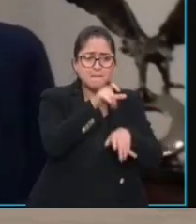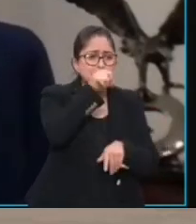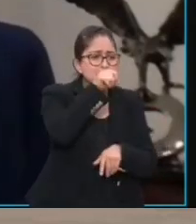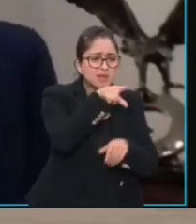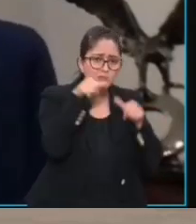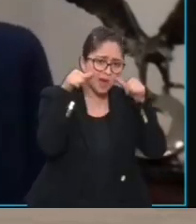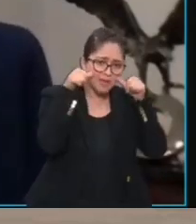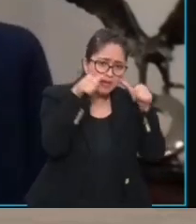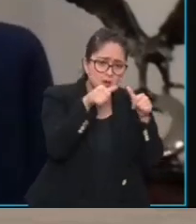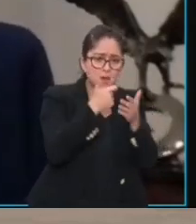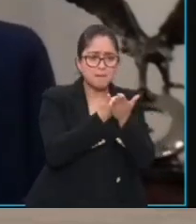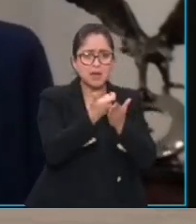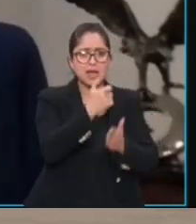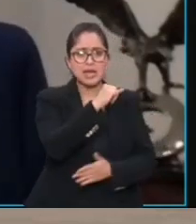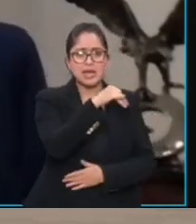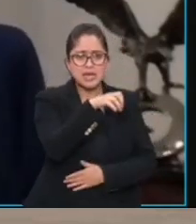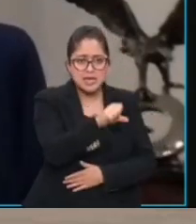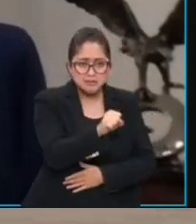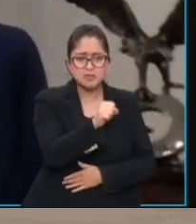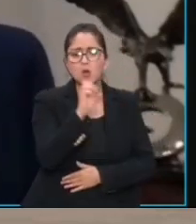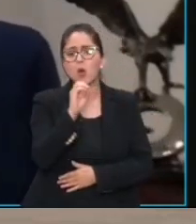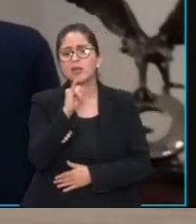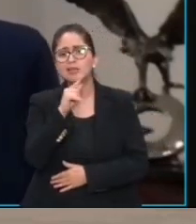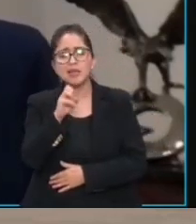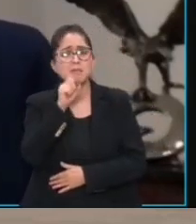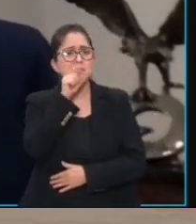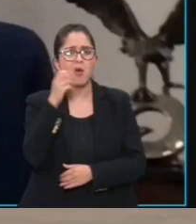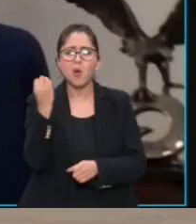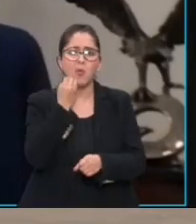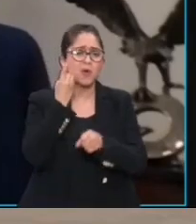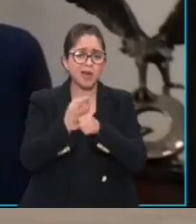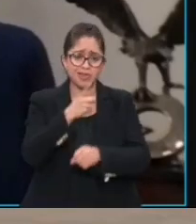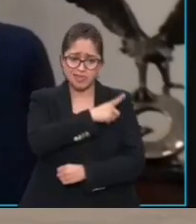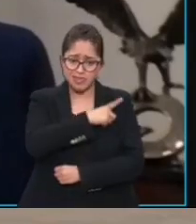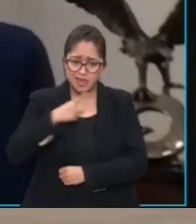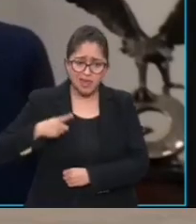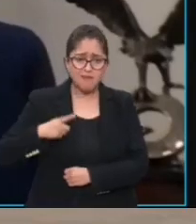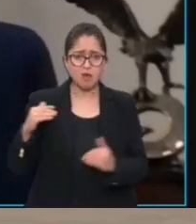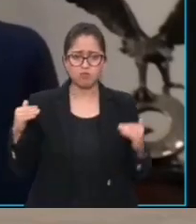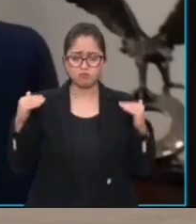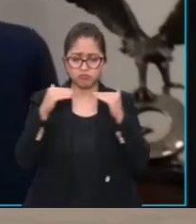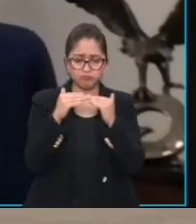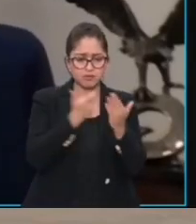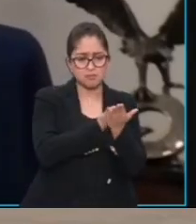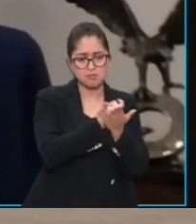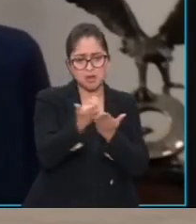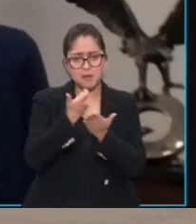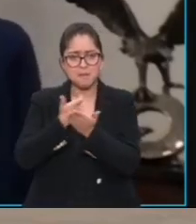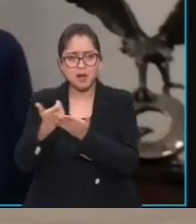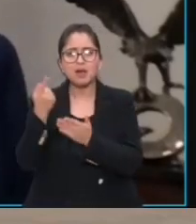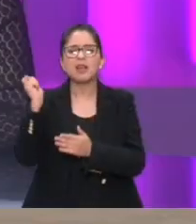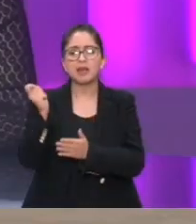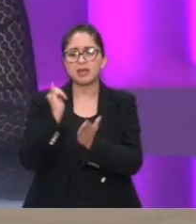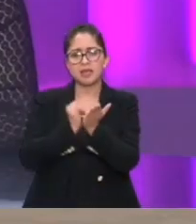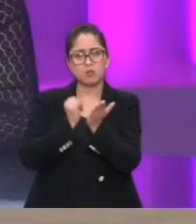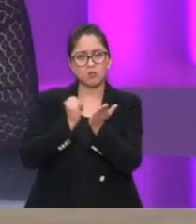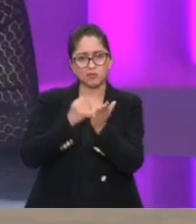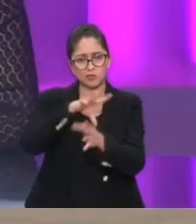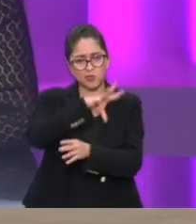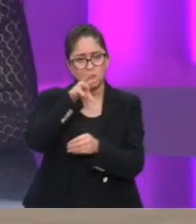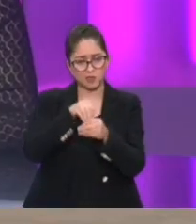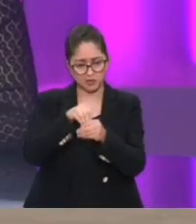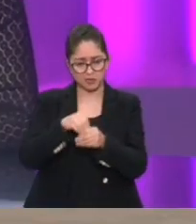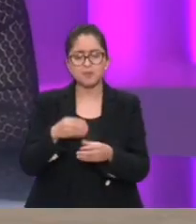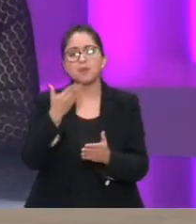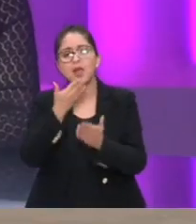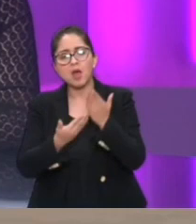recibe el IMSS o el IMSS Oportunidades. Debe de regularse la cantidad de fondo con impuestos generales. Ahora sí, vamos a la réplica